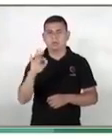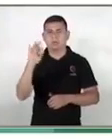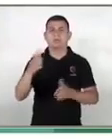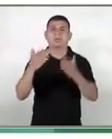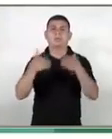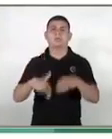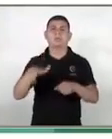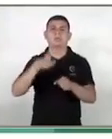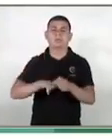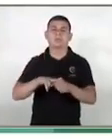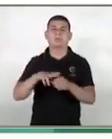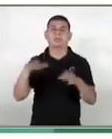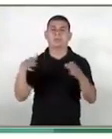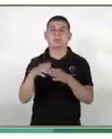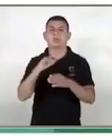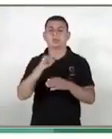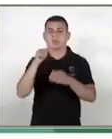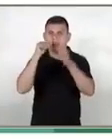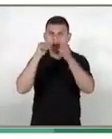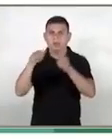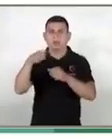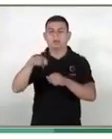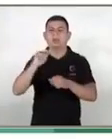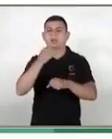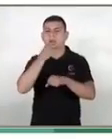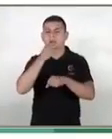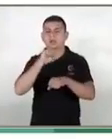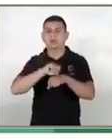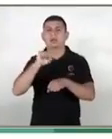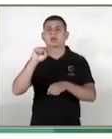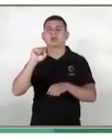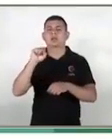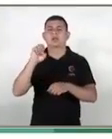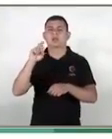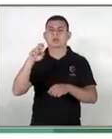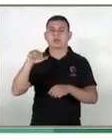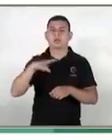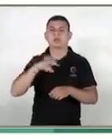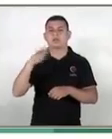83.3%, en las unidades atendidas por Secretaría de Defensa Nacional,